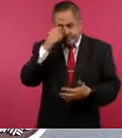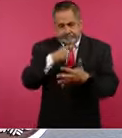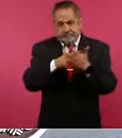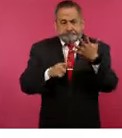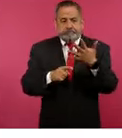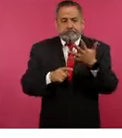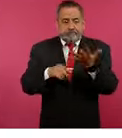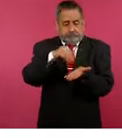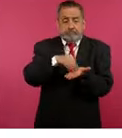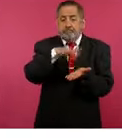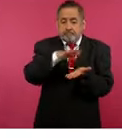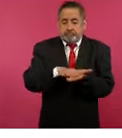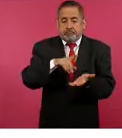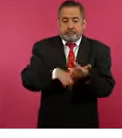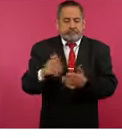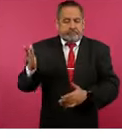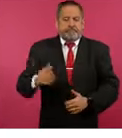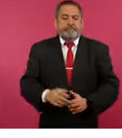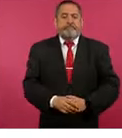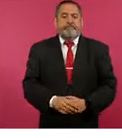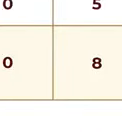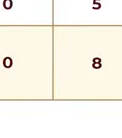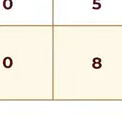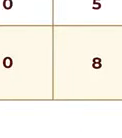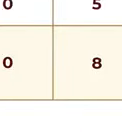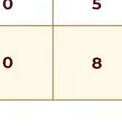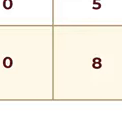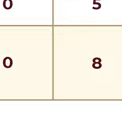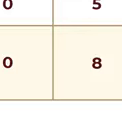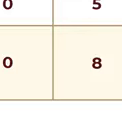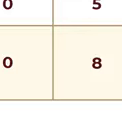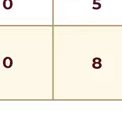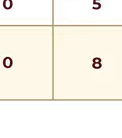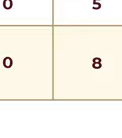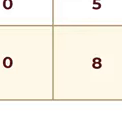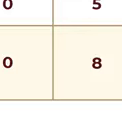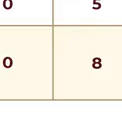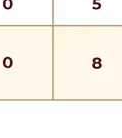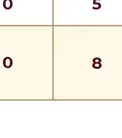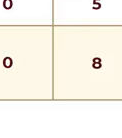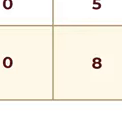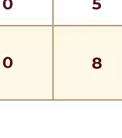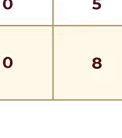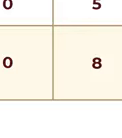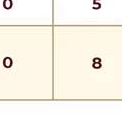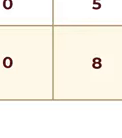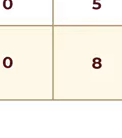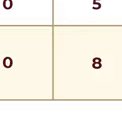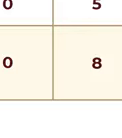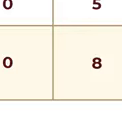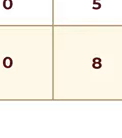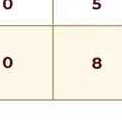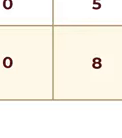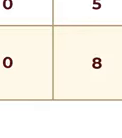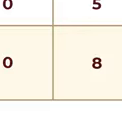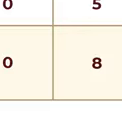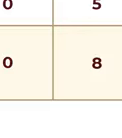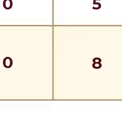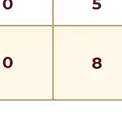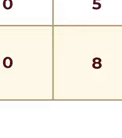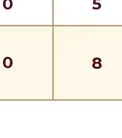oficial ante sus partidos políticos, aunque no estuvieran registrados en los